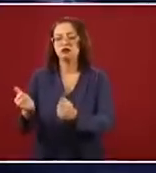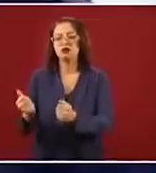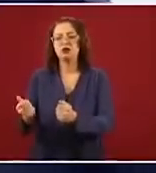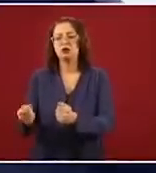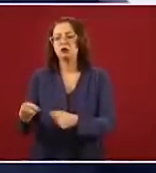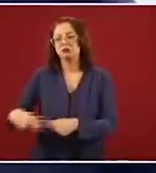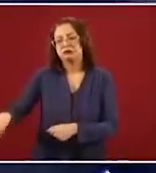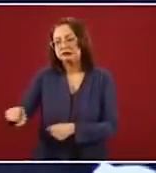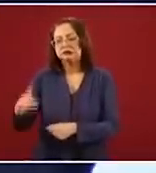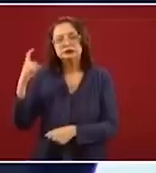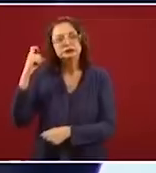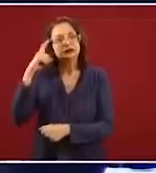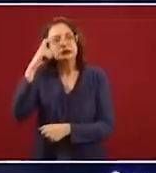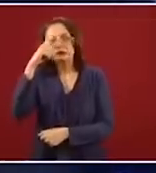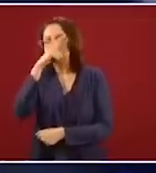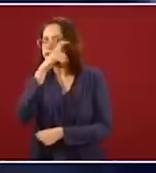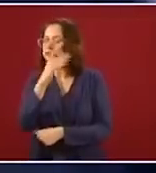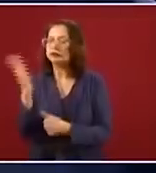los de arriba